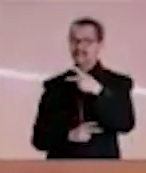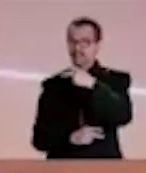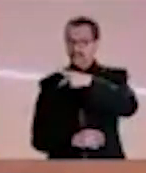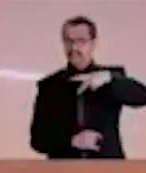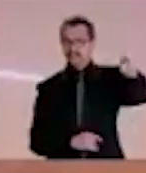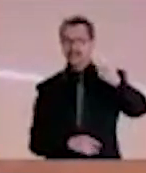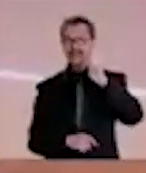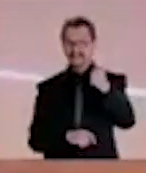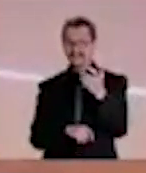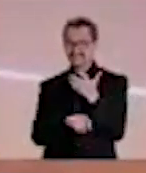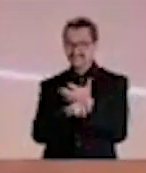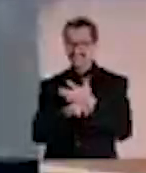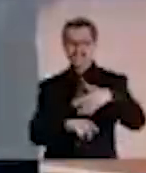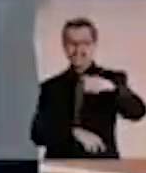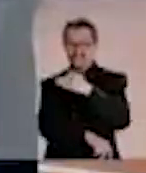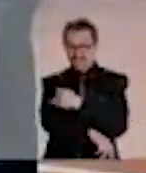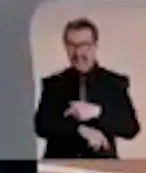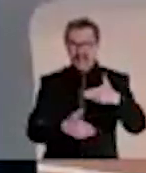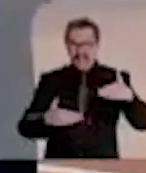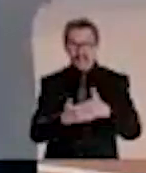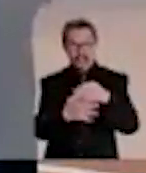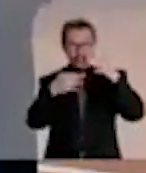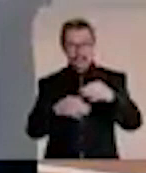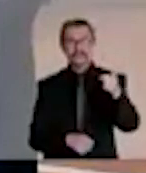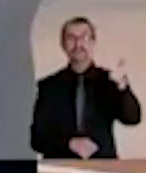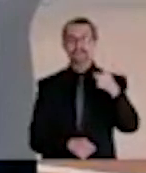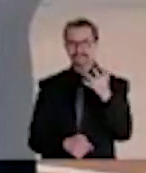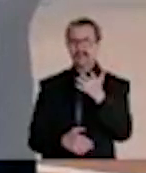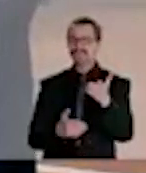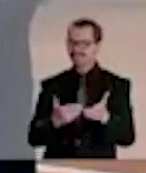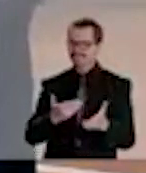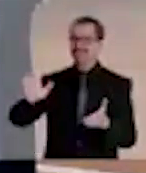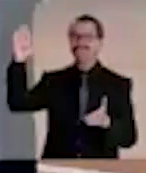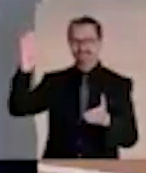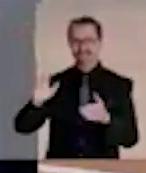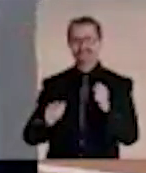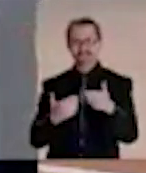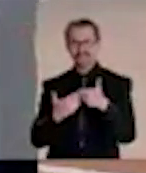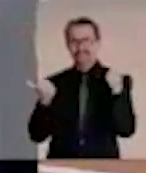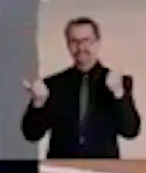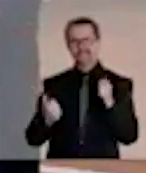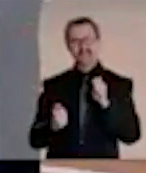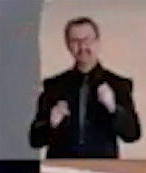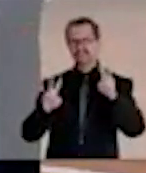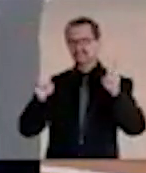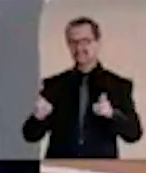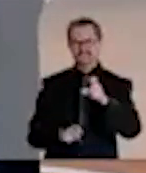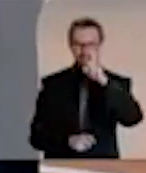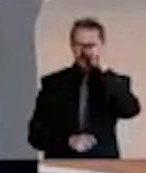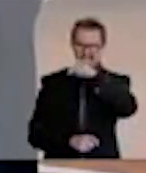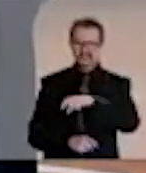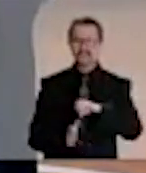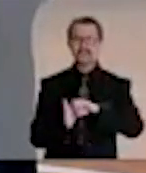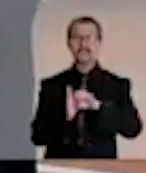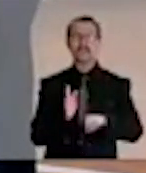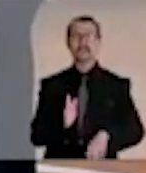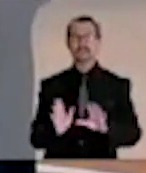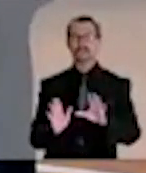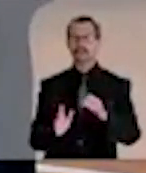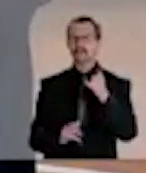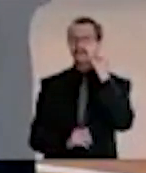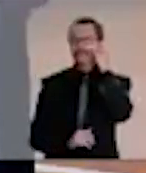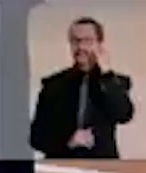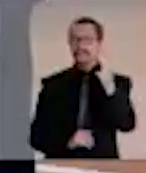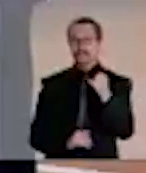más complejo estas deportaciones que estamos estudiando de gentes como el voluntario de los bomberos en